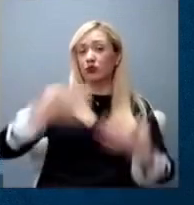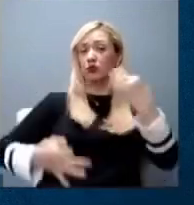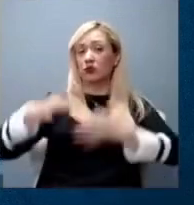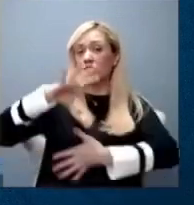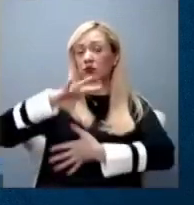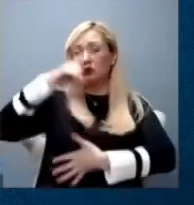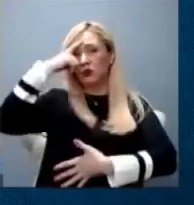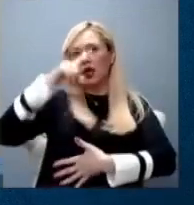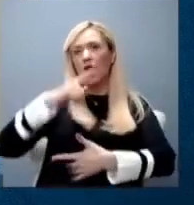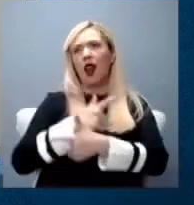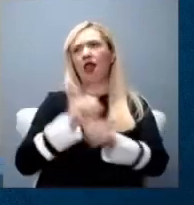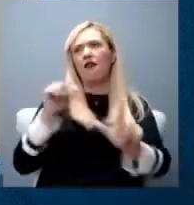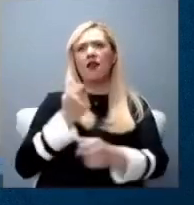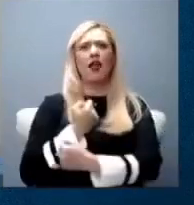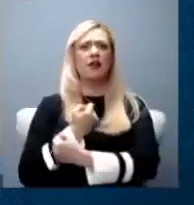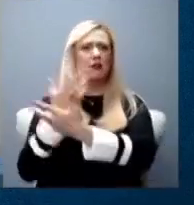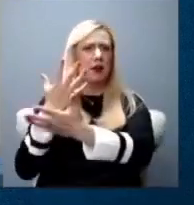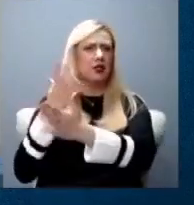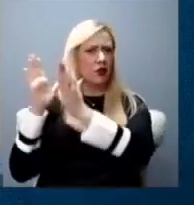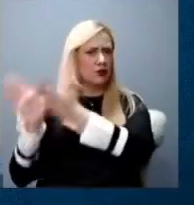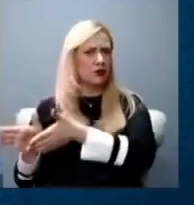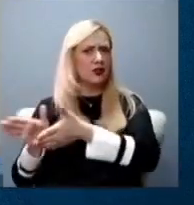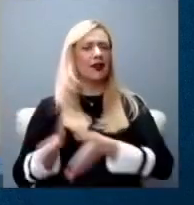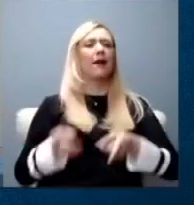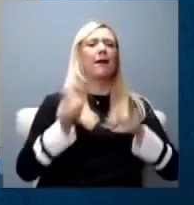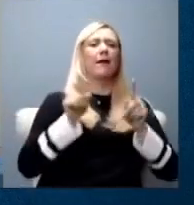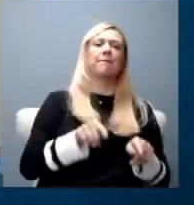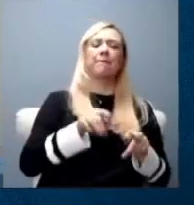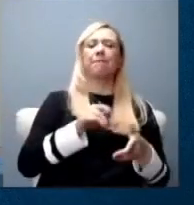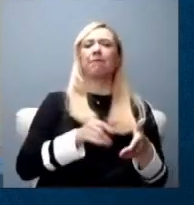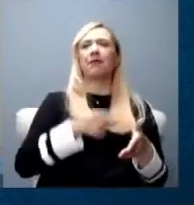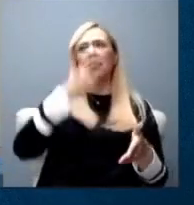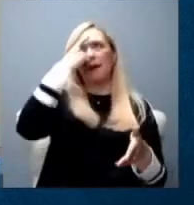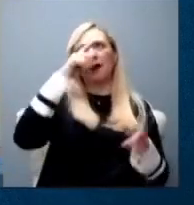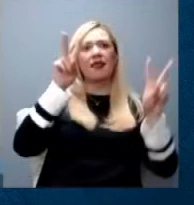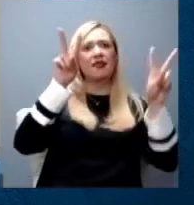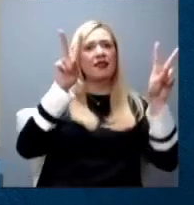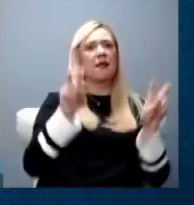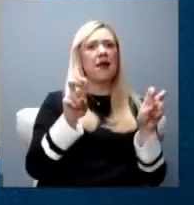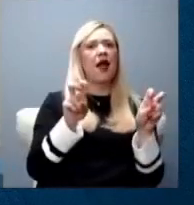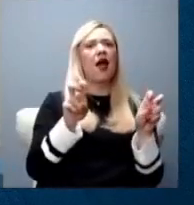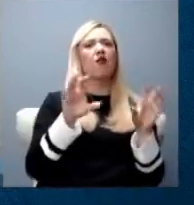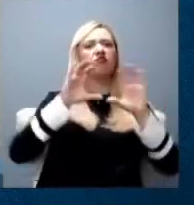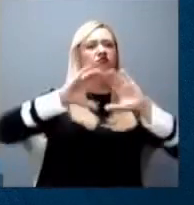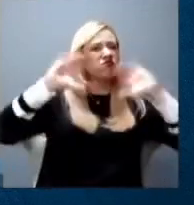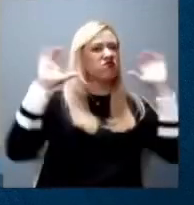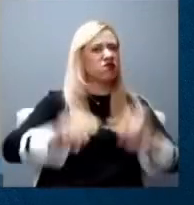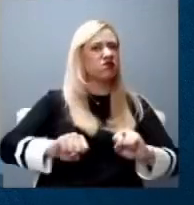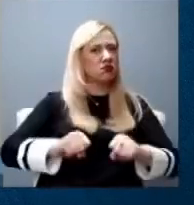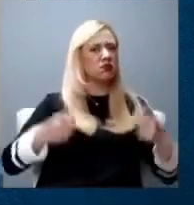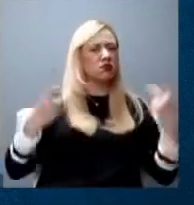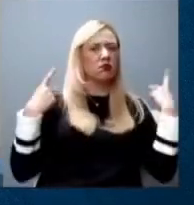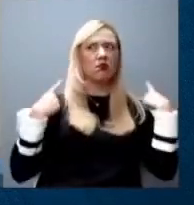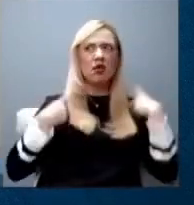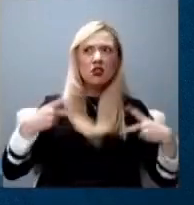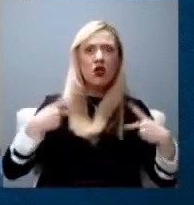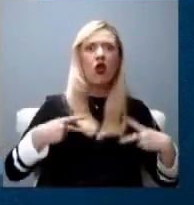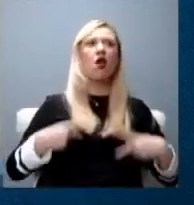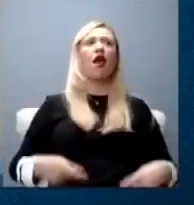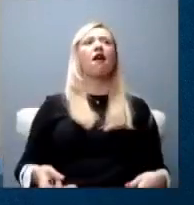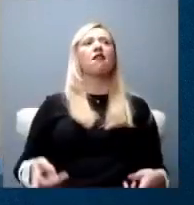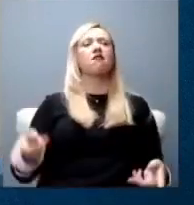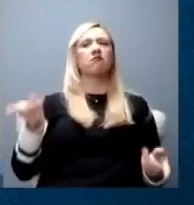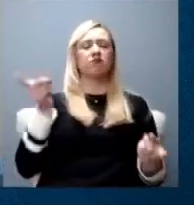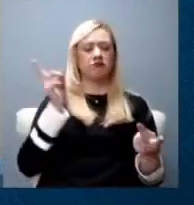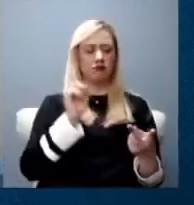materia de libertad de expresión, la jurisprudencia que tiene la Corte Interamericana en materia de detenciones, ¿no? La jurisprudencia que tiene el